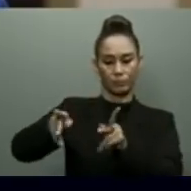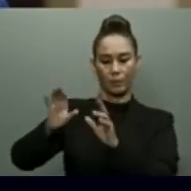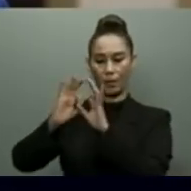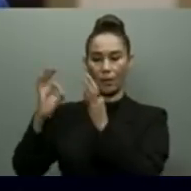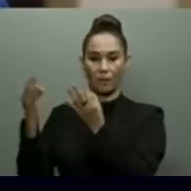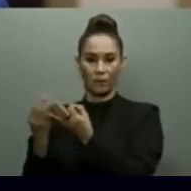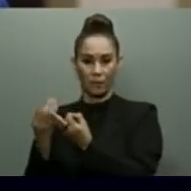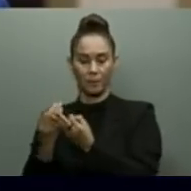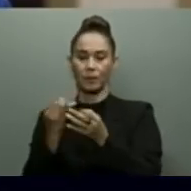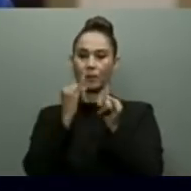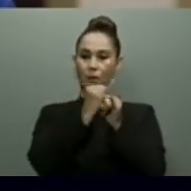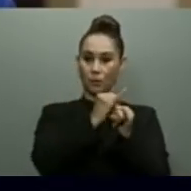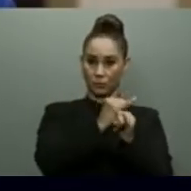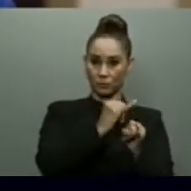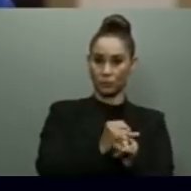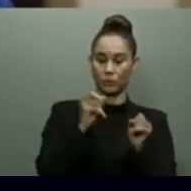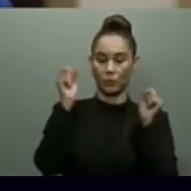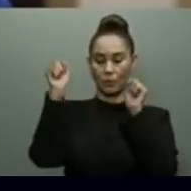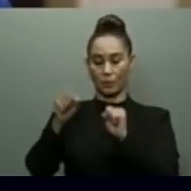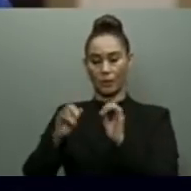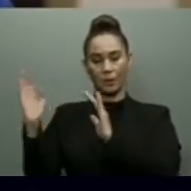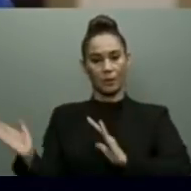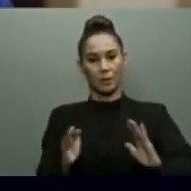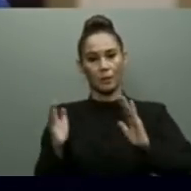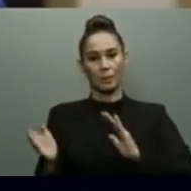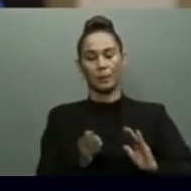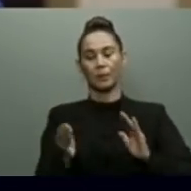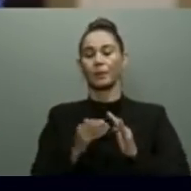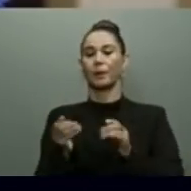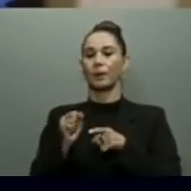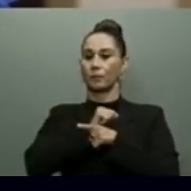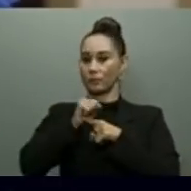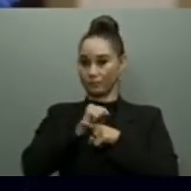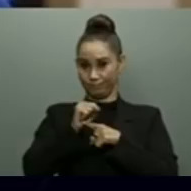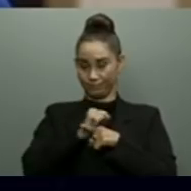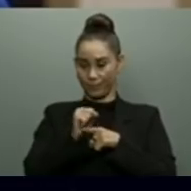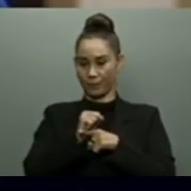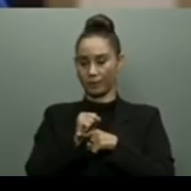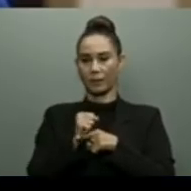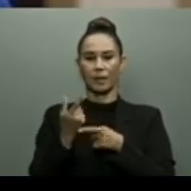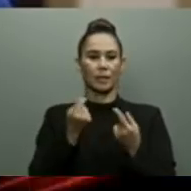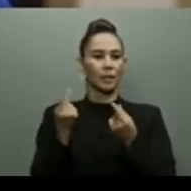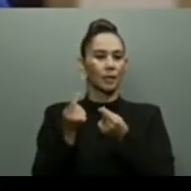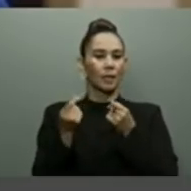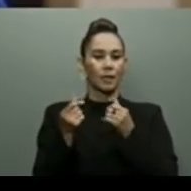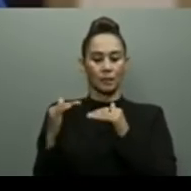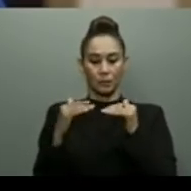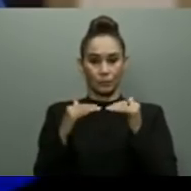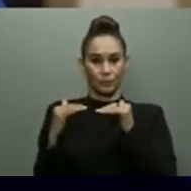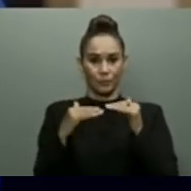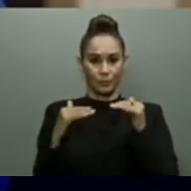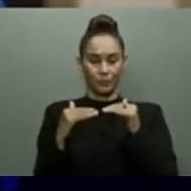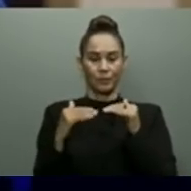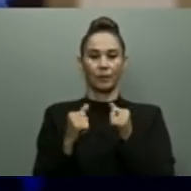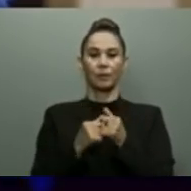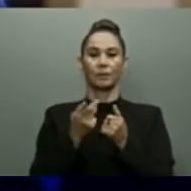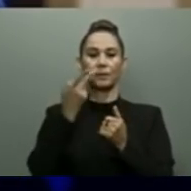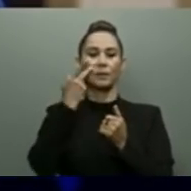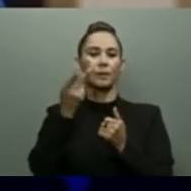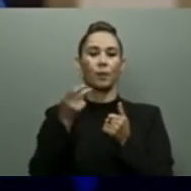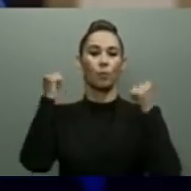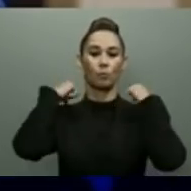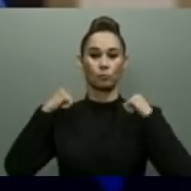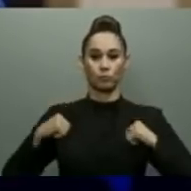empresa o institución podrá preparar un protocolo de respuesta ante terremotos. y conocer cómo organizar una mochila de